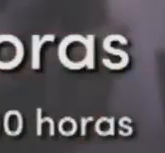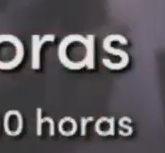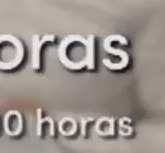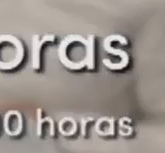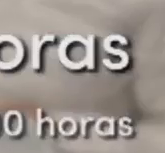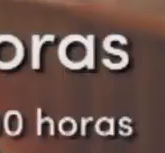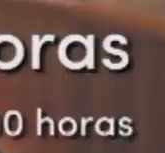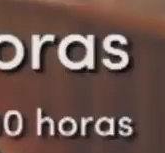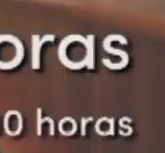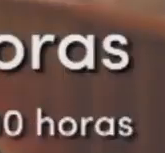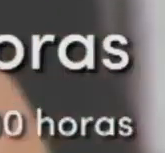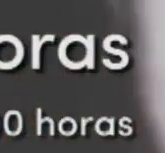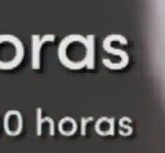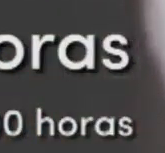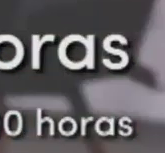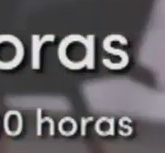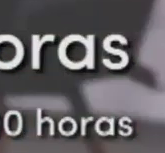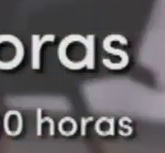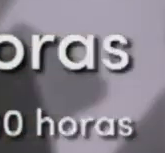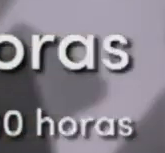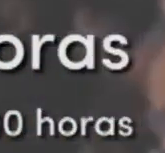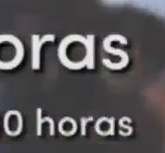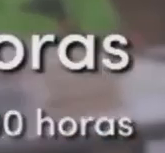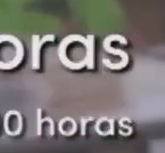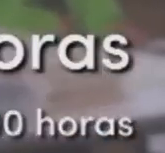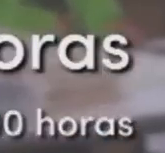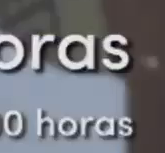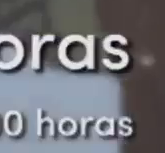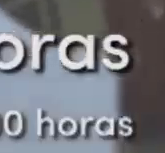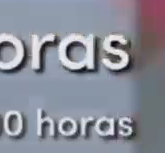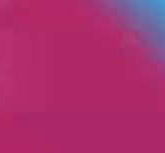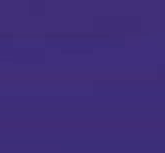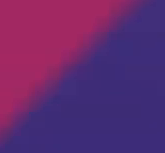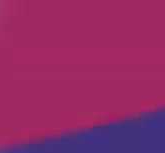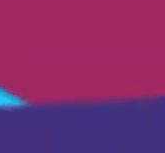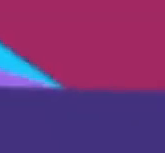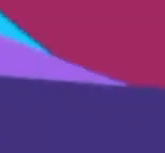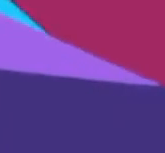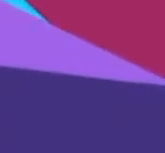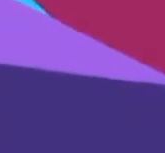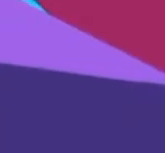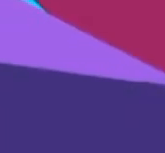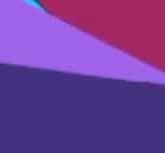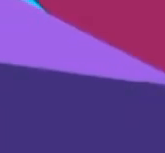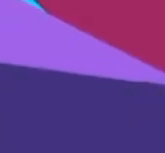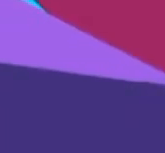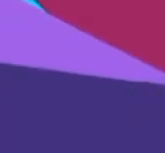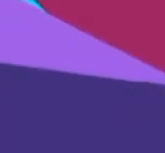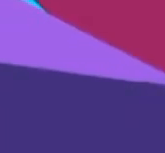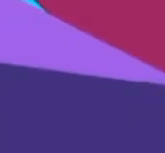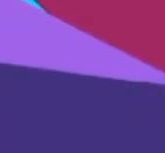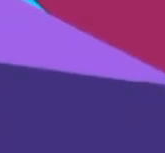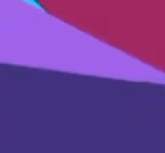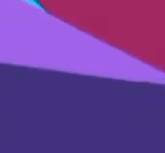las 16 horas. Con su repetición los domingos a las 19 horas. Por Tlaxcala Televisión.